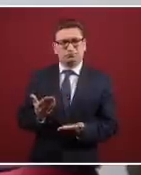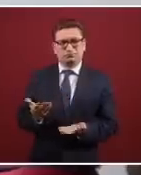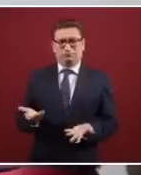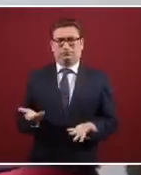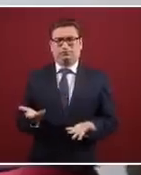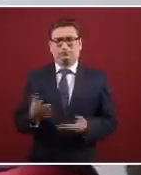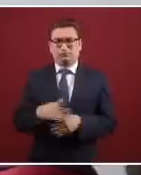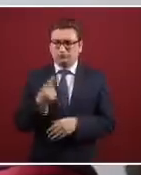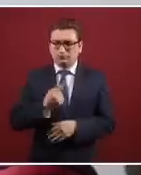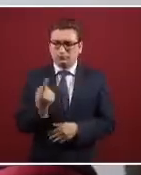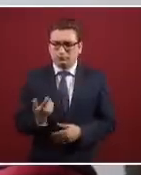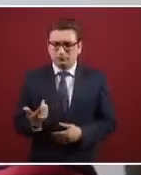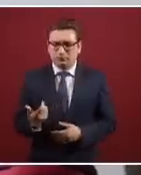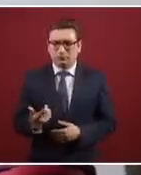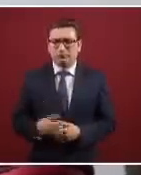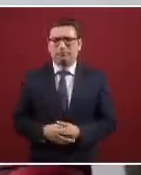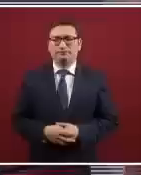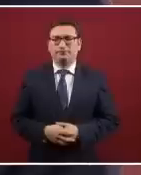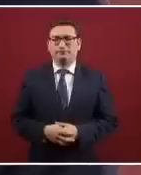¿O por qué se va